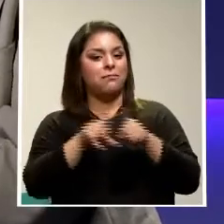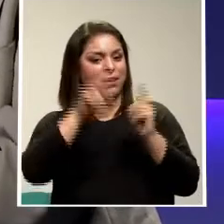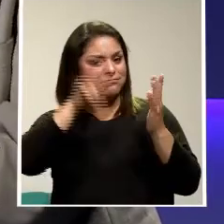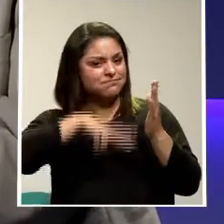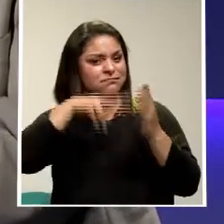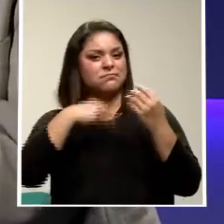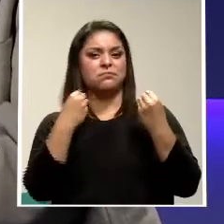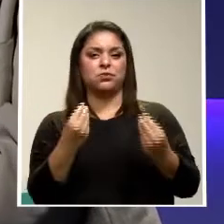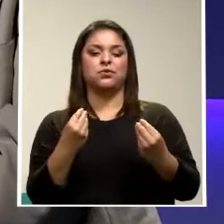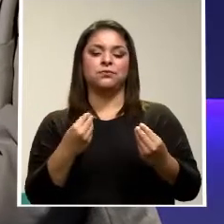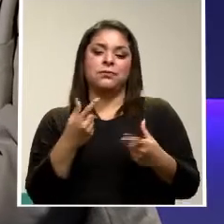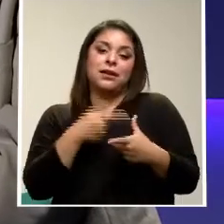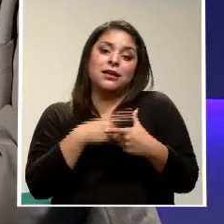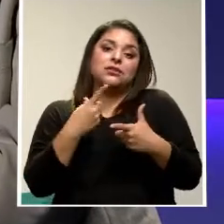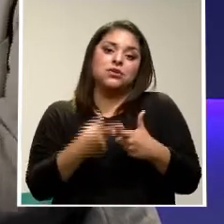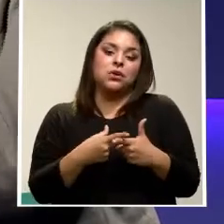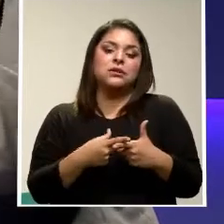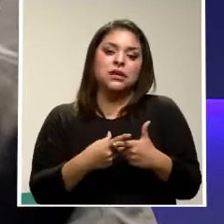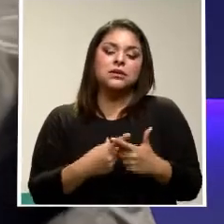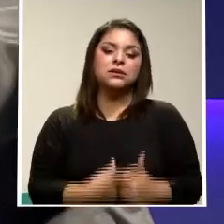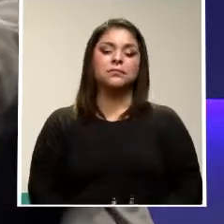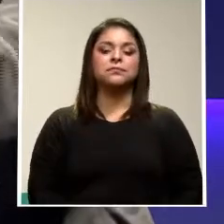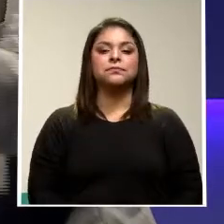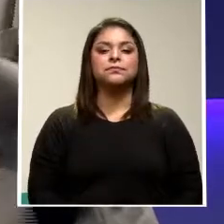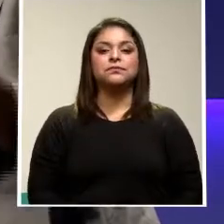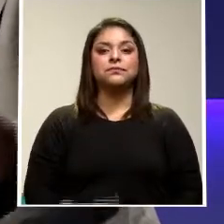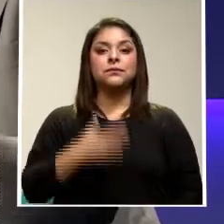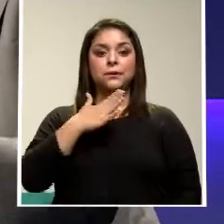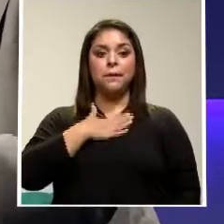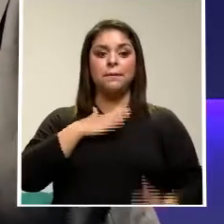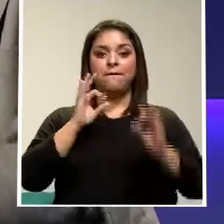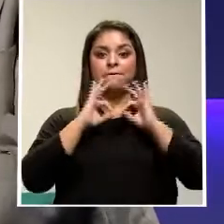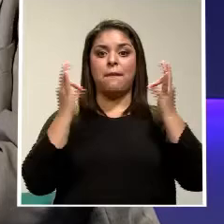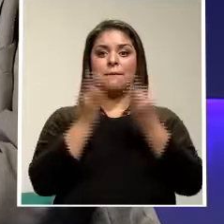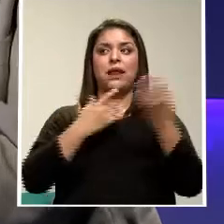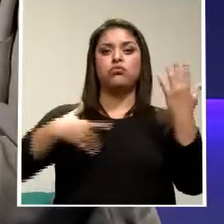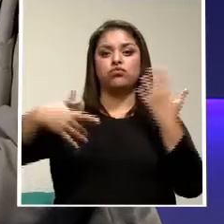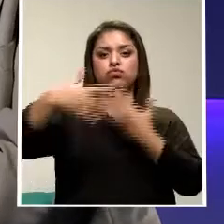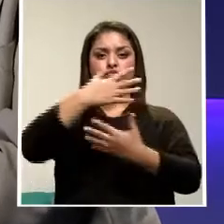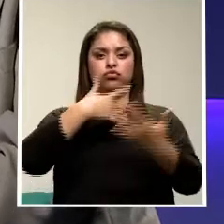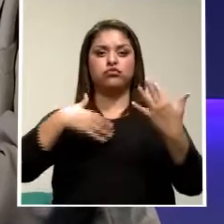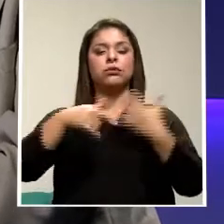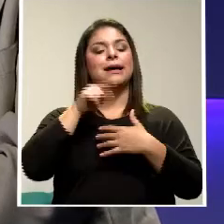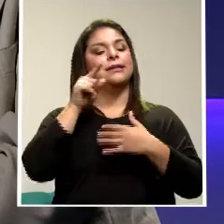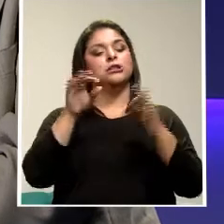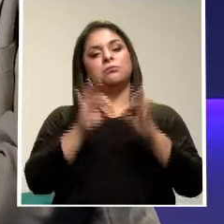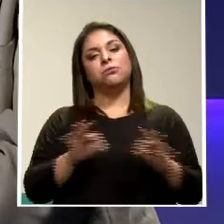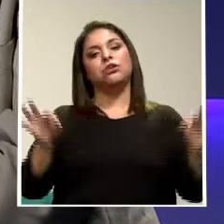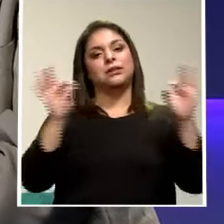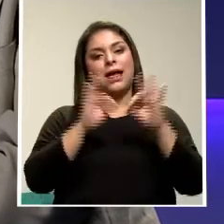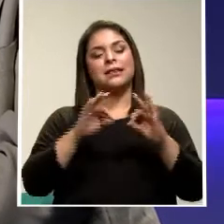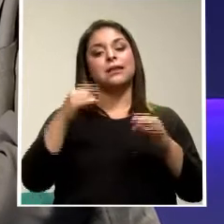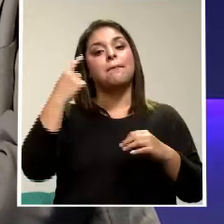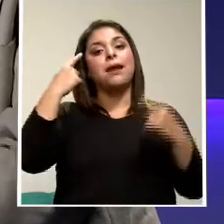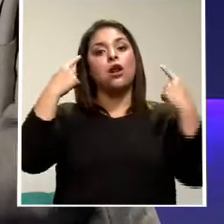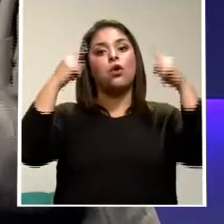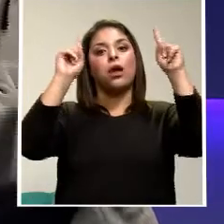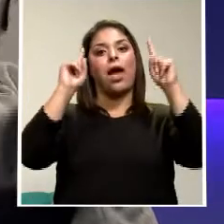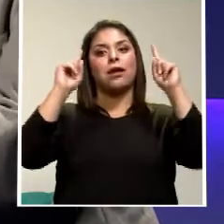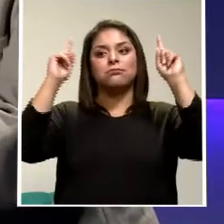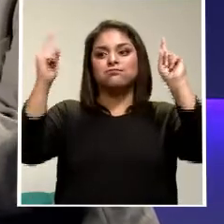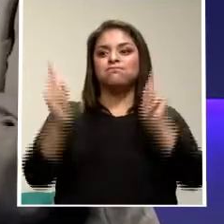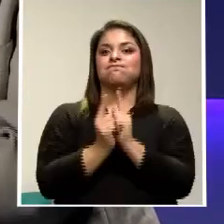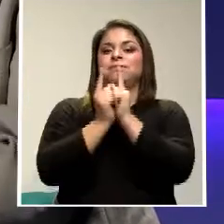también. De modo que el ambiente familiar me parece determinante para el encuentro